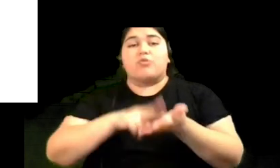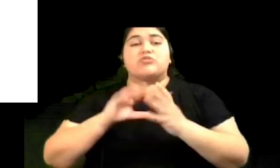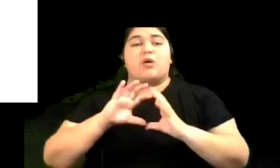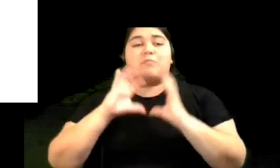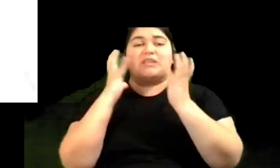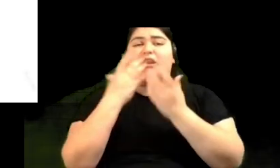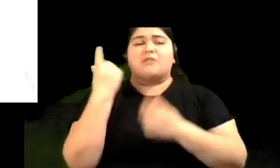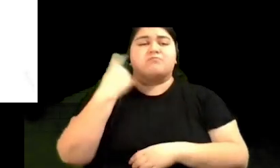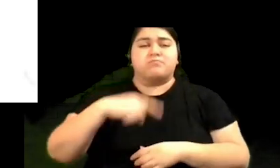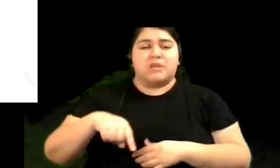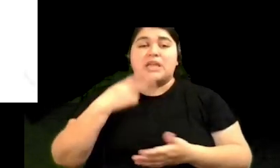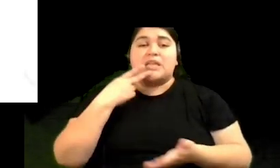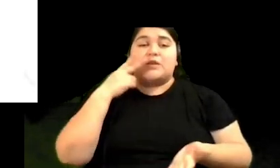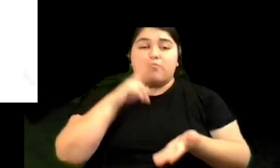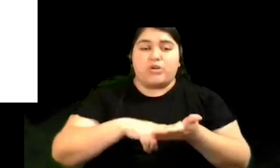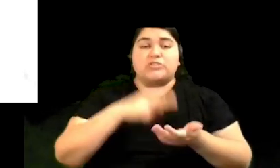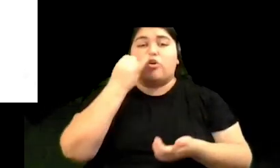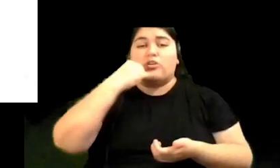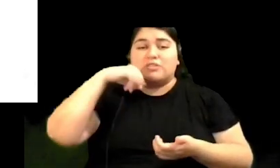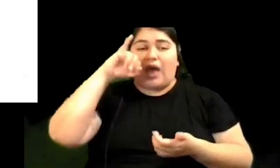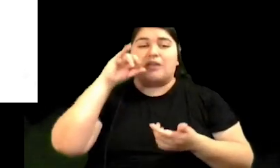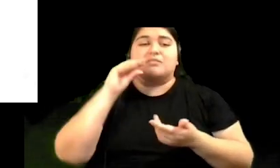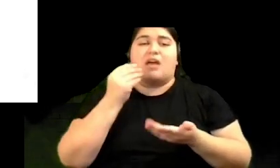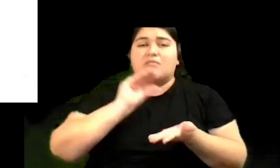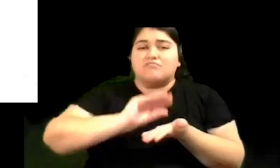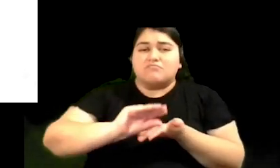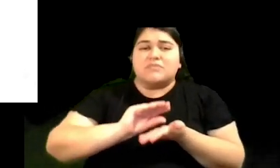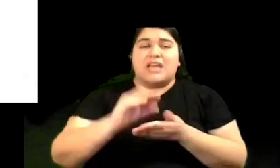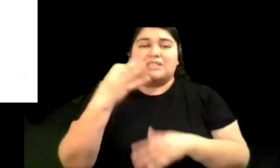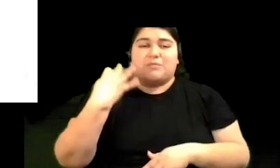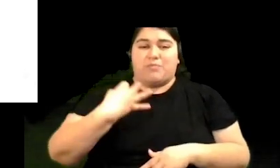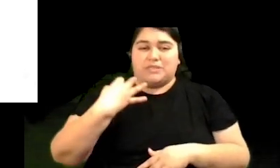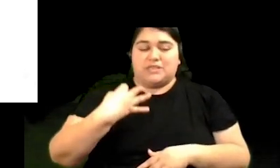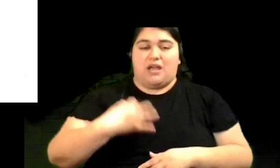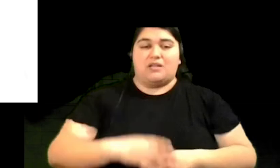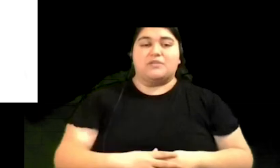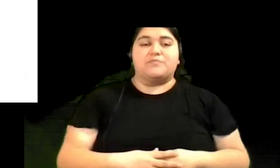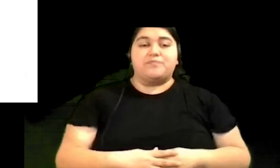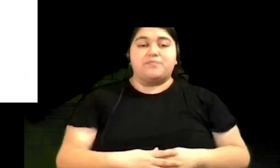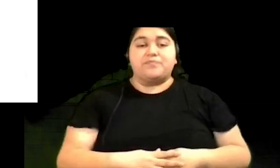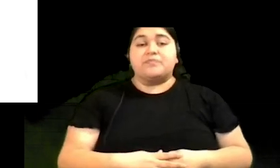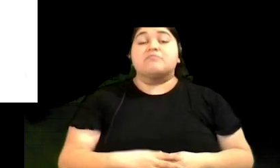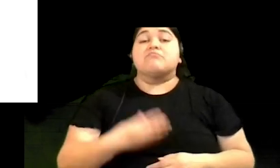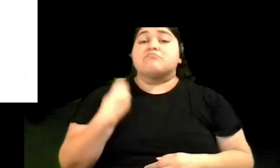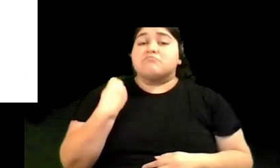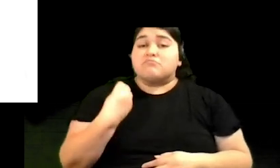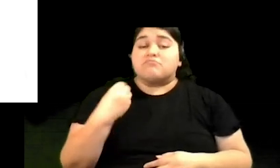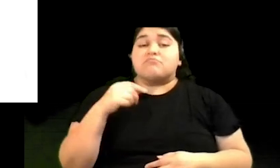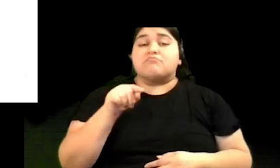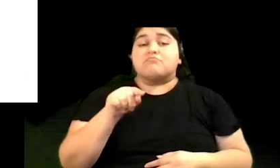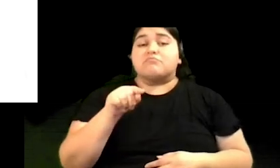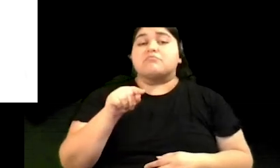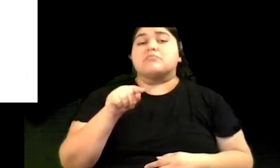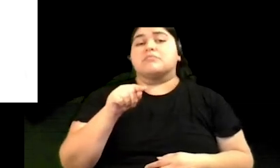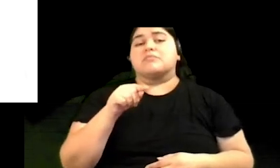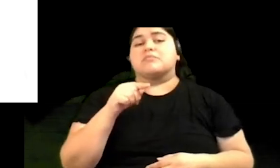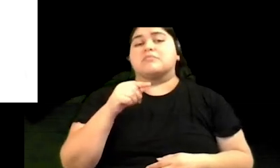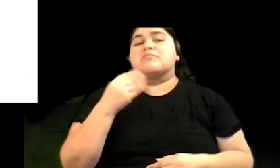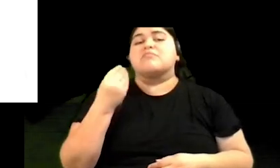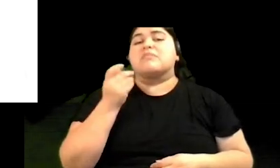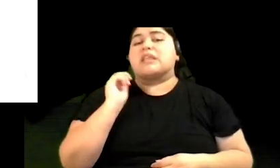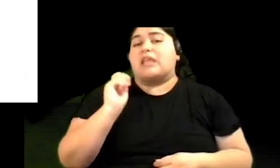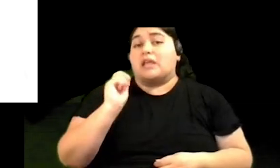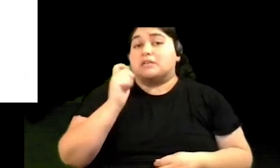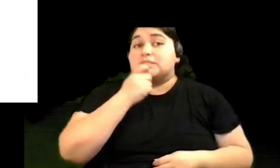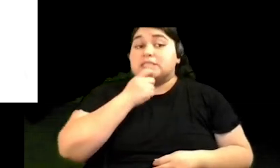ser impuestos, tasas y contribuciones especiales. El principio aplicable, obviamente, va a ser quien contamina paga,